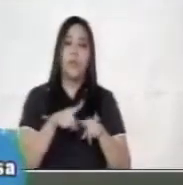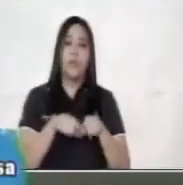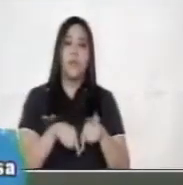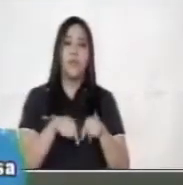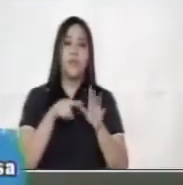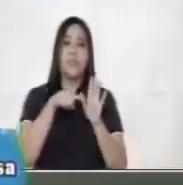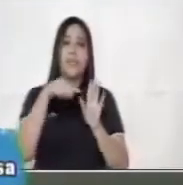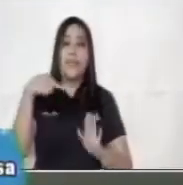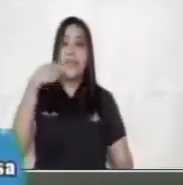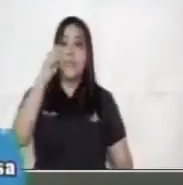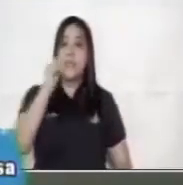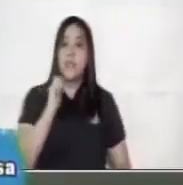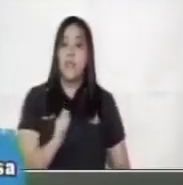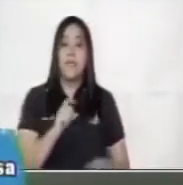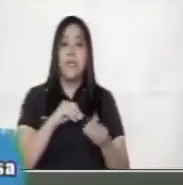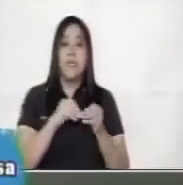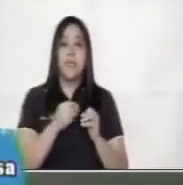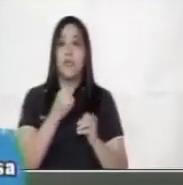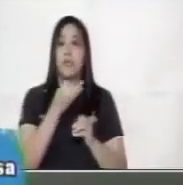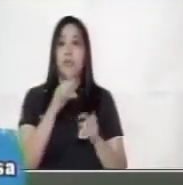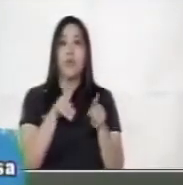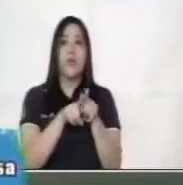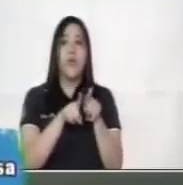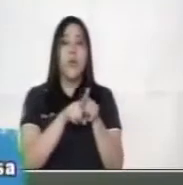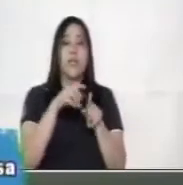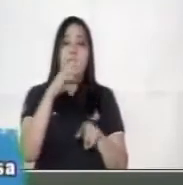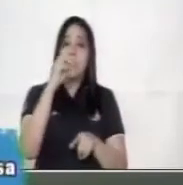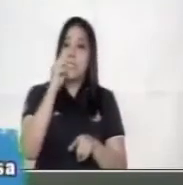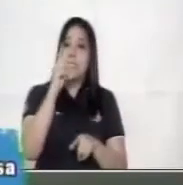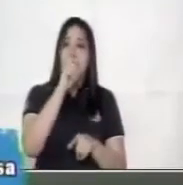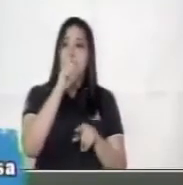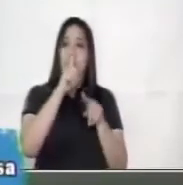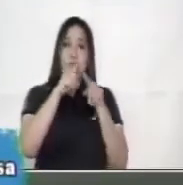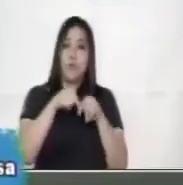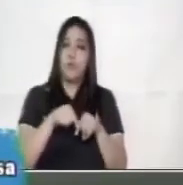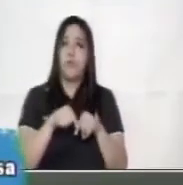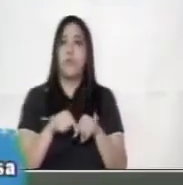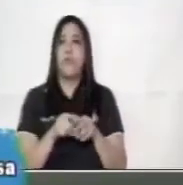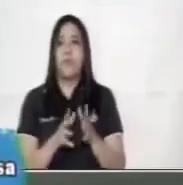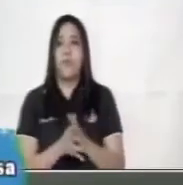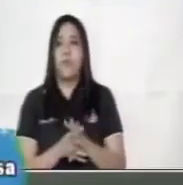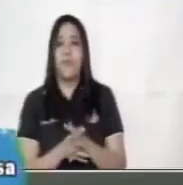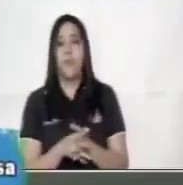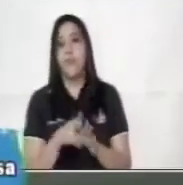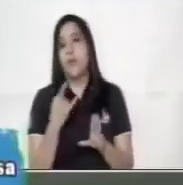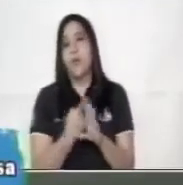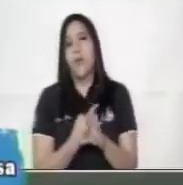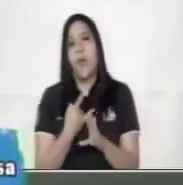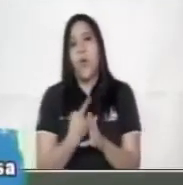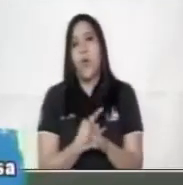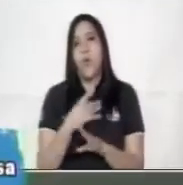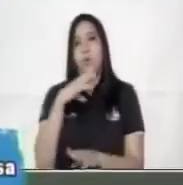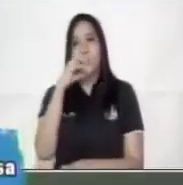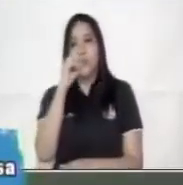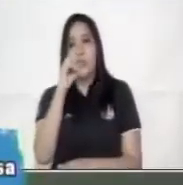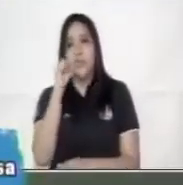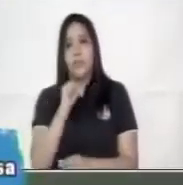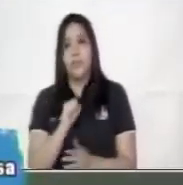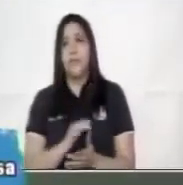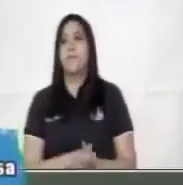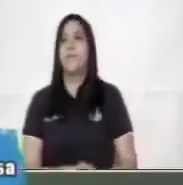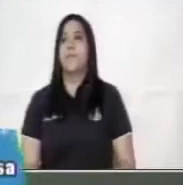son iguales a 0. En los números que estamos trabajando no podemos usar a 0 como